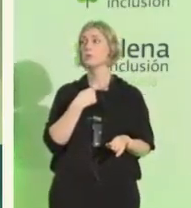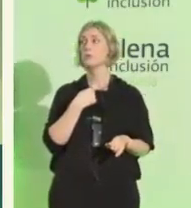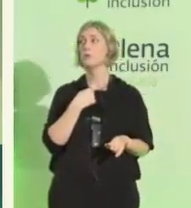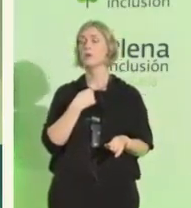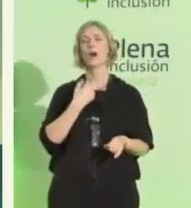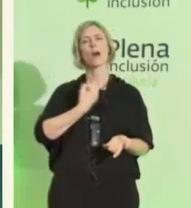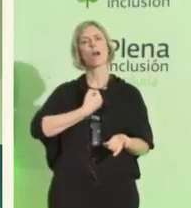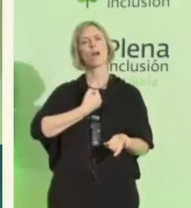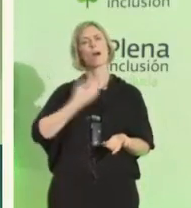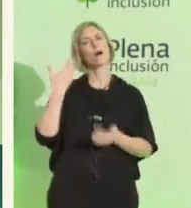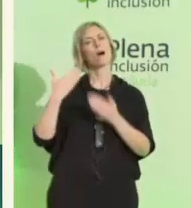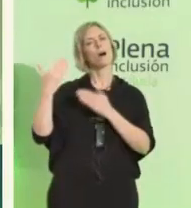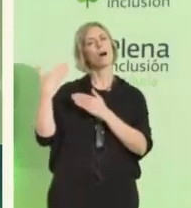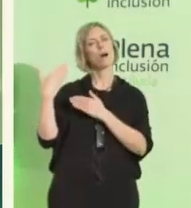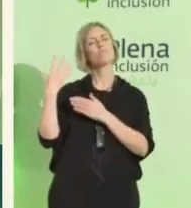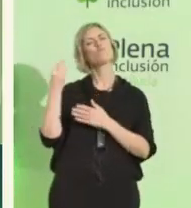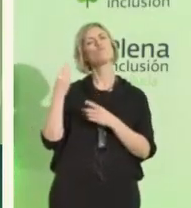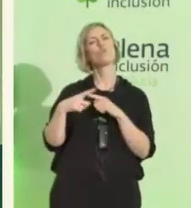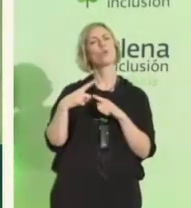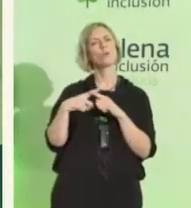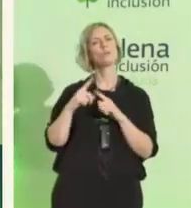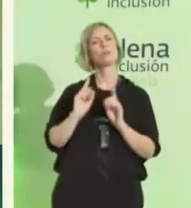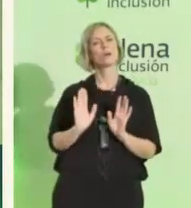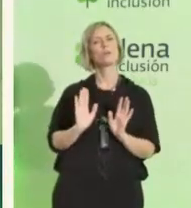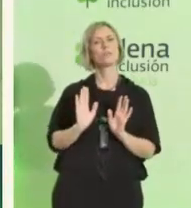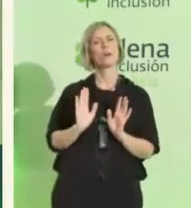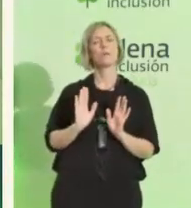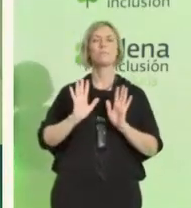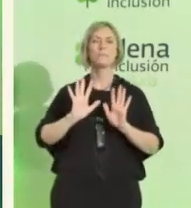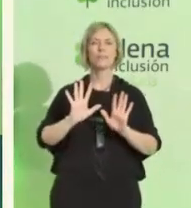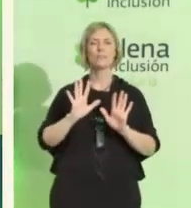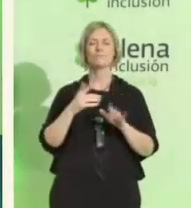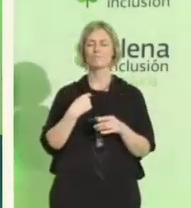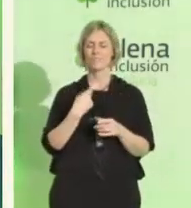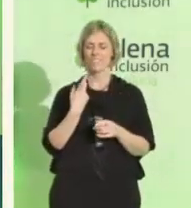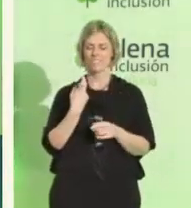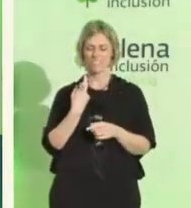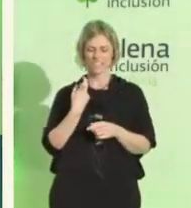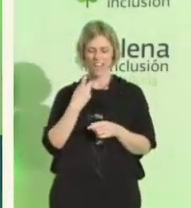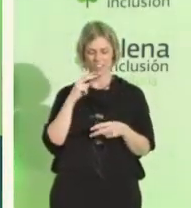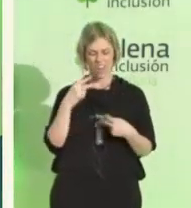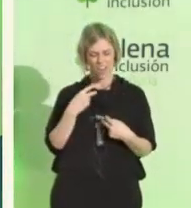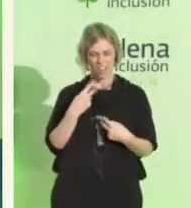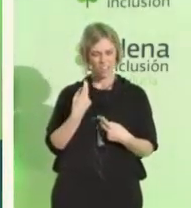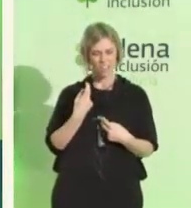muchas cosas pero nos faltaba algo